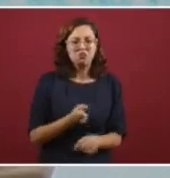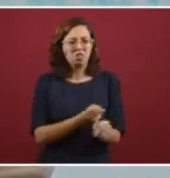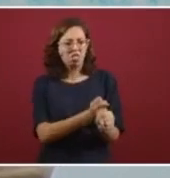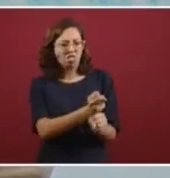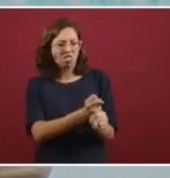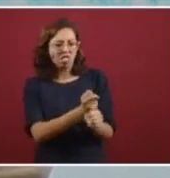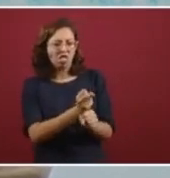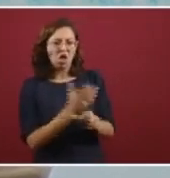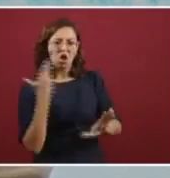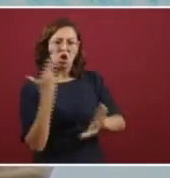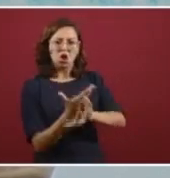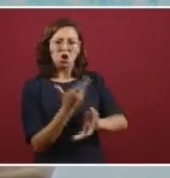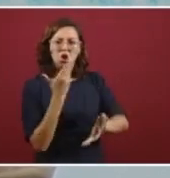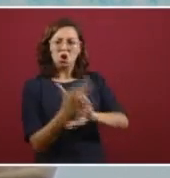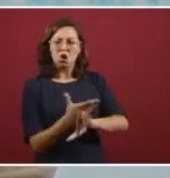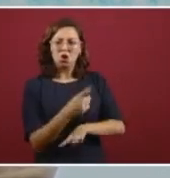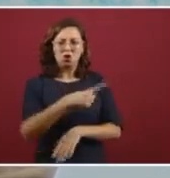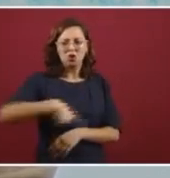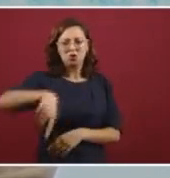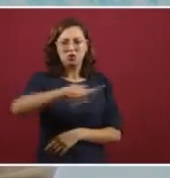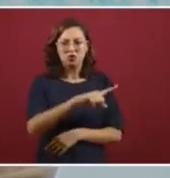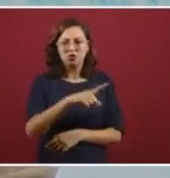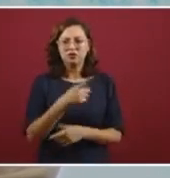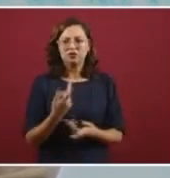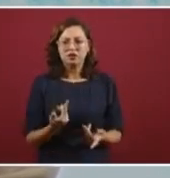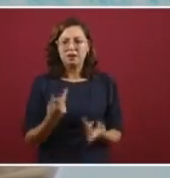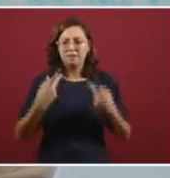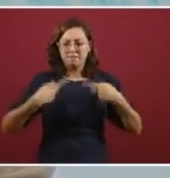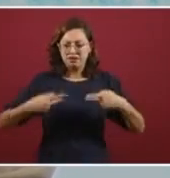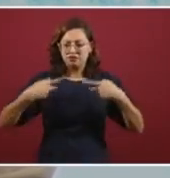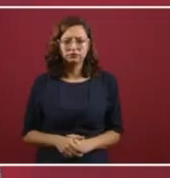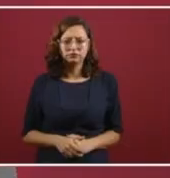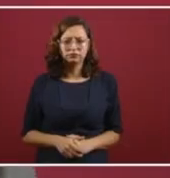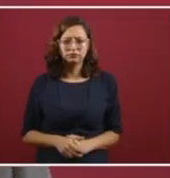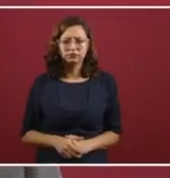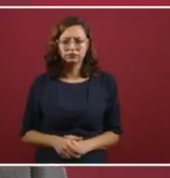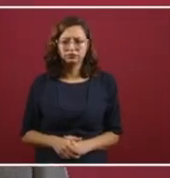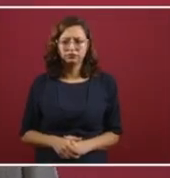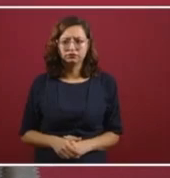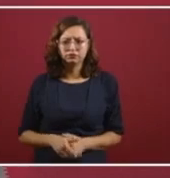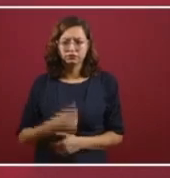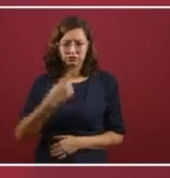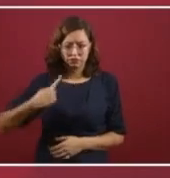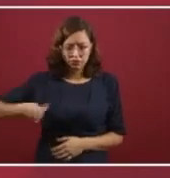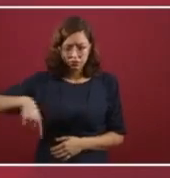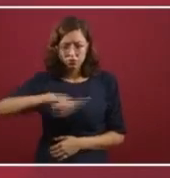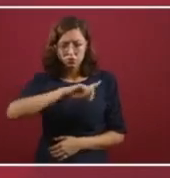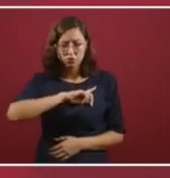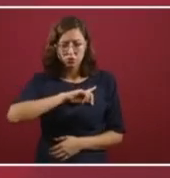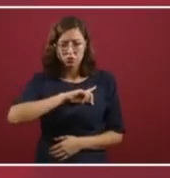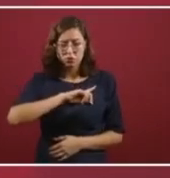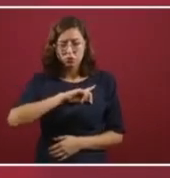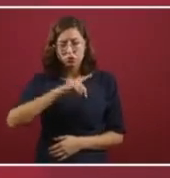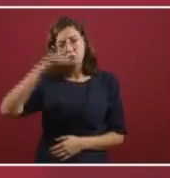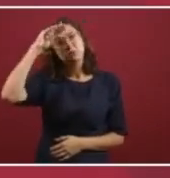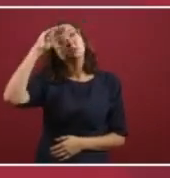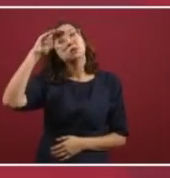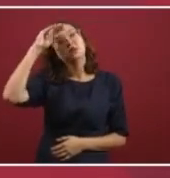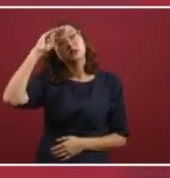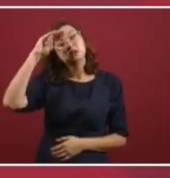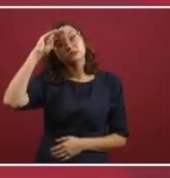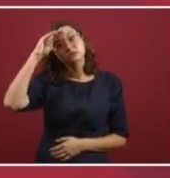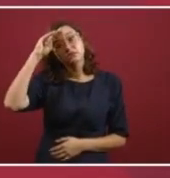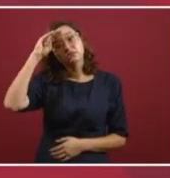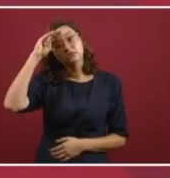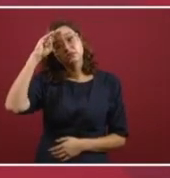beneficio de los perpetradores y en contra del derecho de las víctimas en otros temas el presidente de méxico andrés manuel lópez